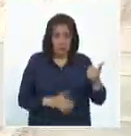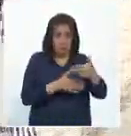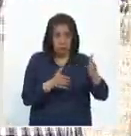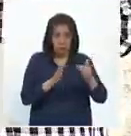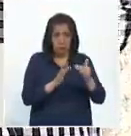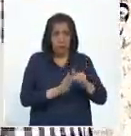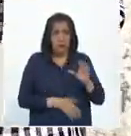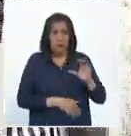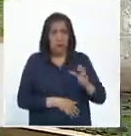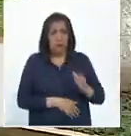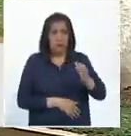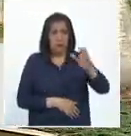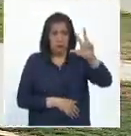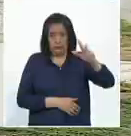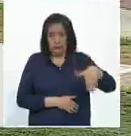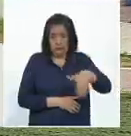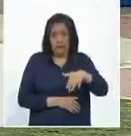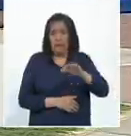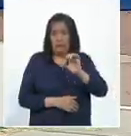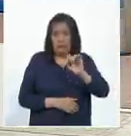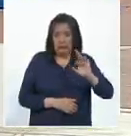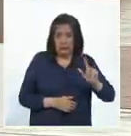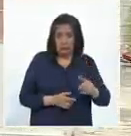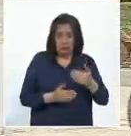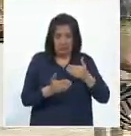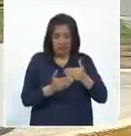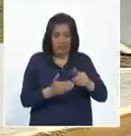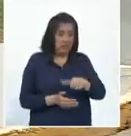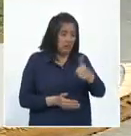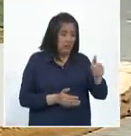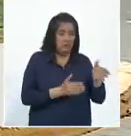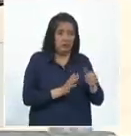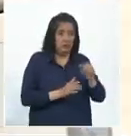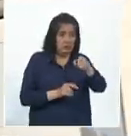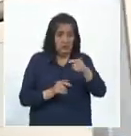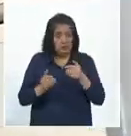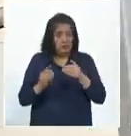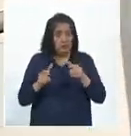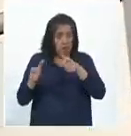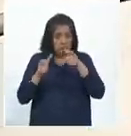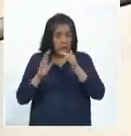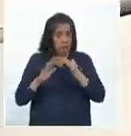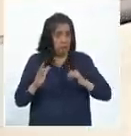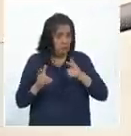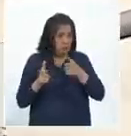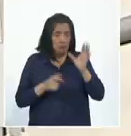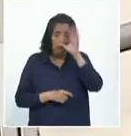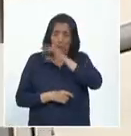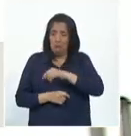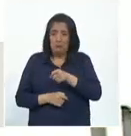en la cuadra 3 de la avenida Escardó. Cerca al departamento asaltado en Contisuyo hay una caseta de serenazgo. Sin embargo, no se percataron del